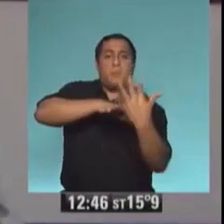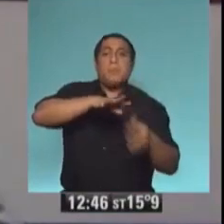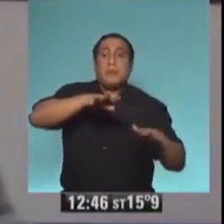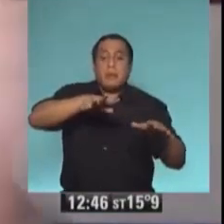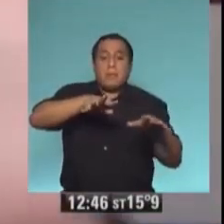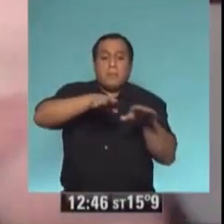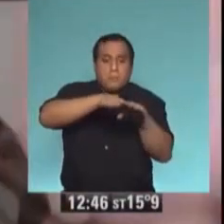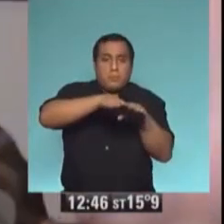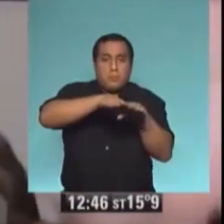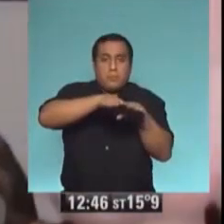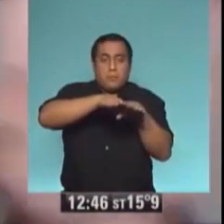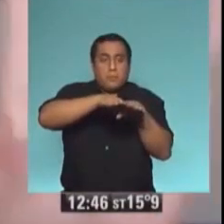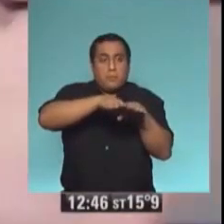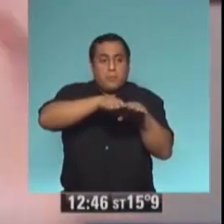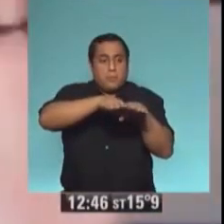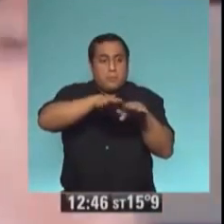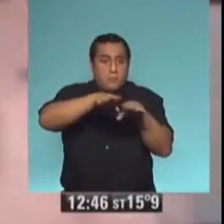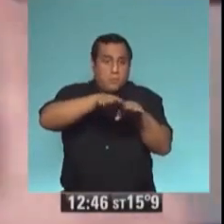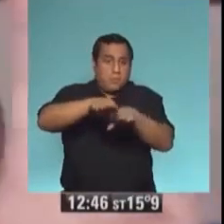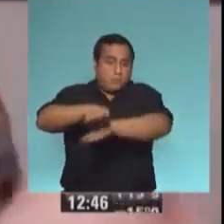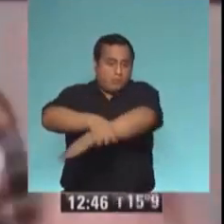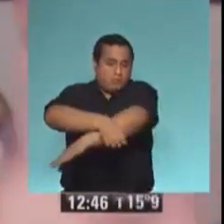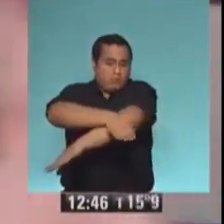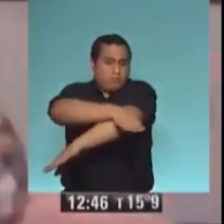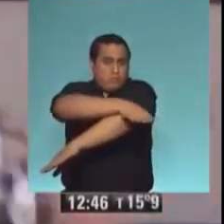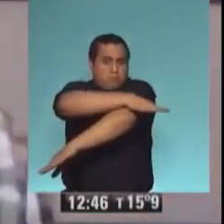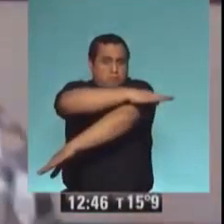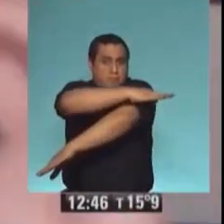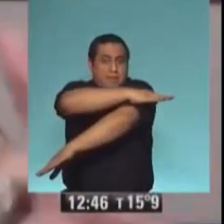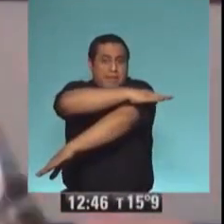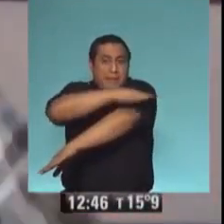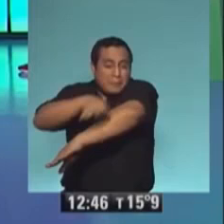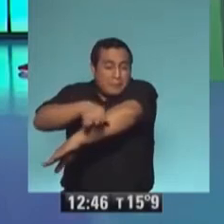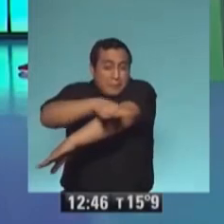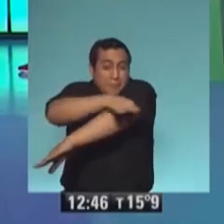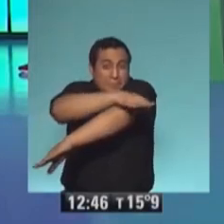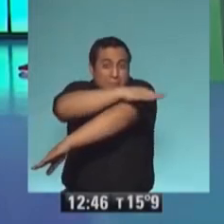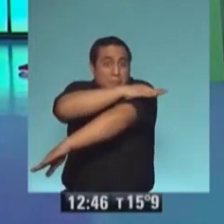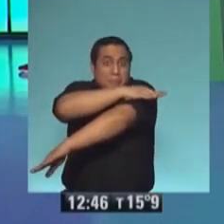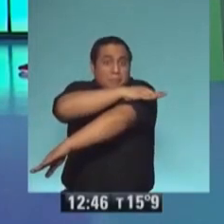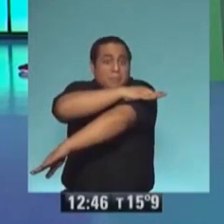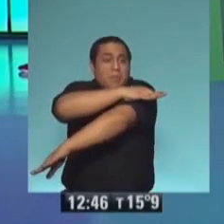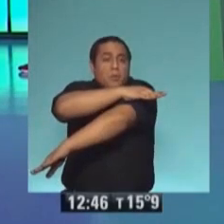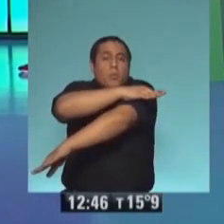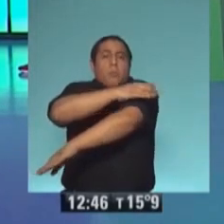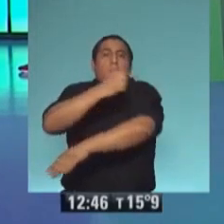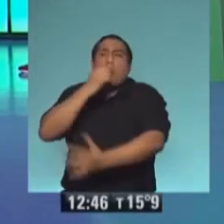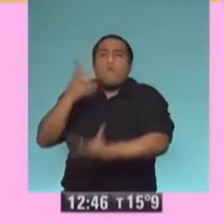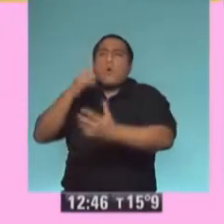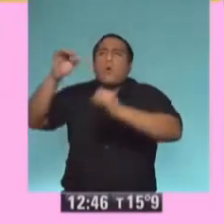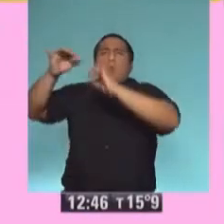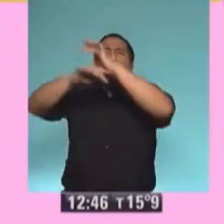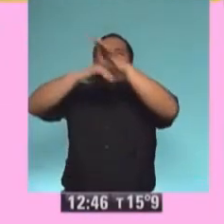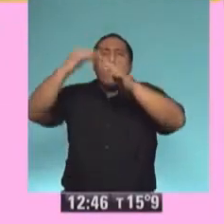otra hacen un paño en el ala que es muy, muy, muy, muy, muy compacto. Ni siquiera el humo pasa a través de